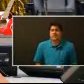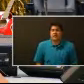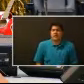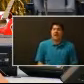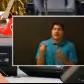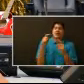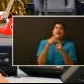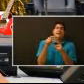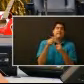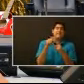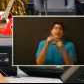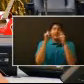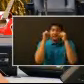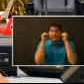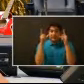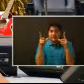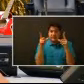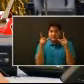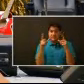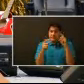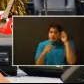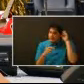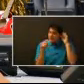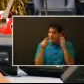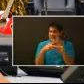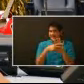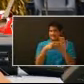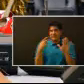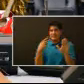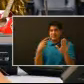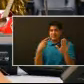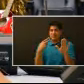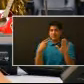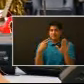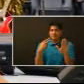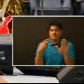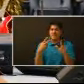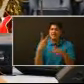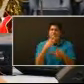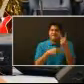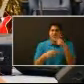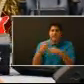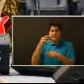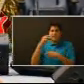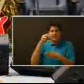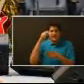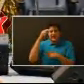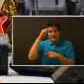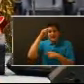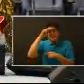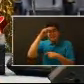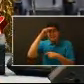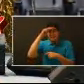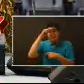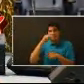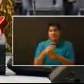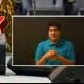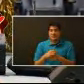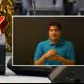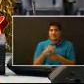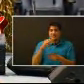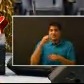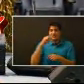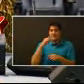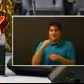La palabra despertar aquí viene aquí del hebreo 57:82,